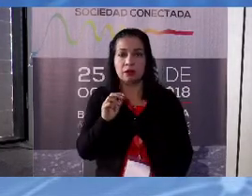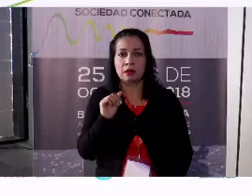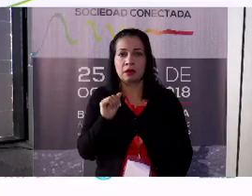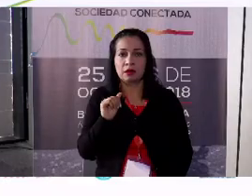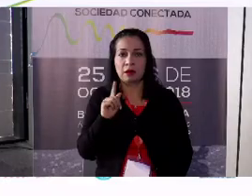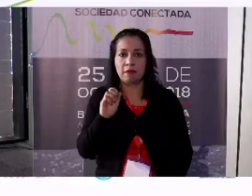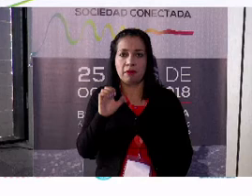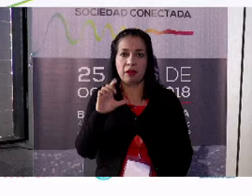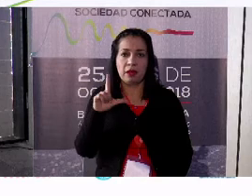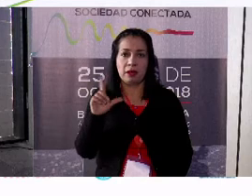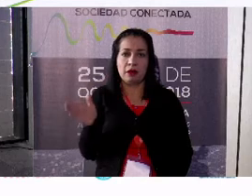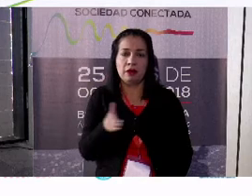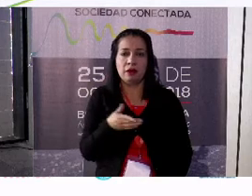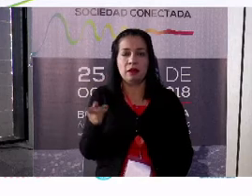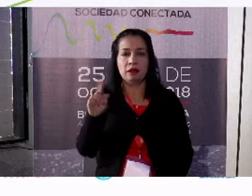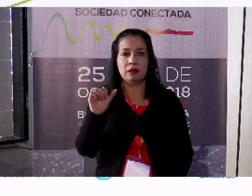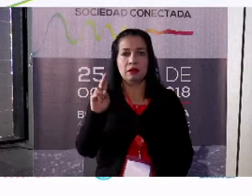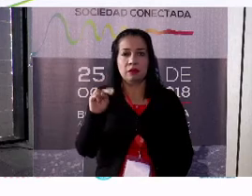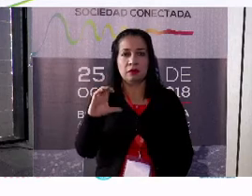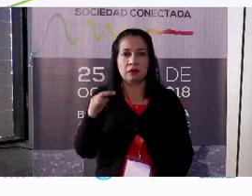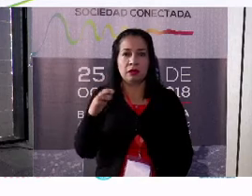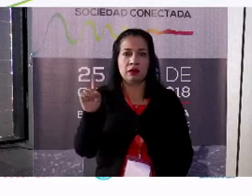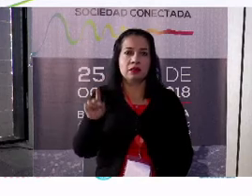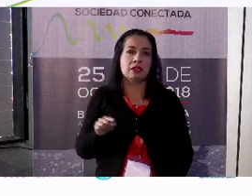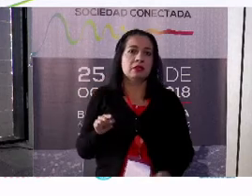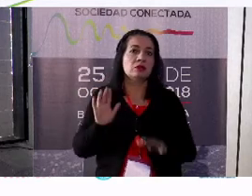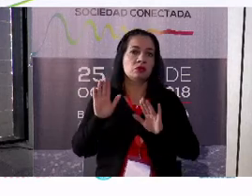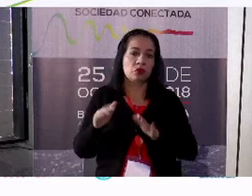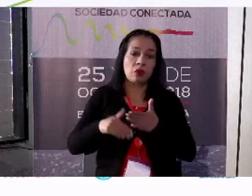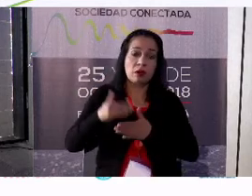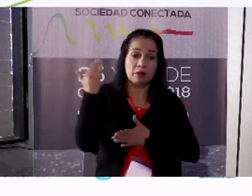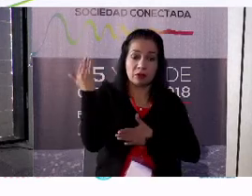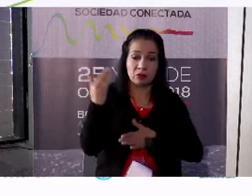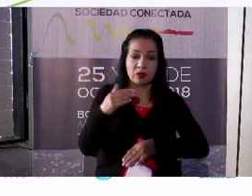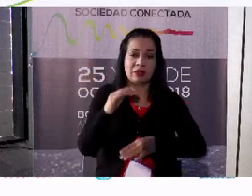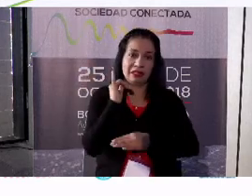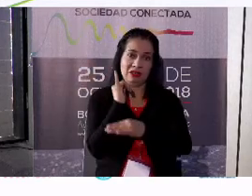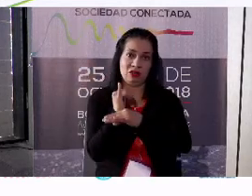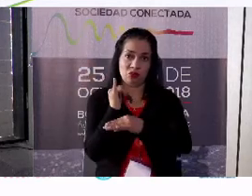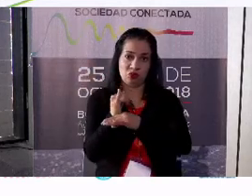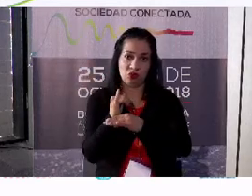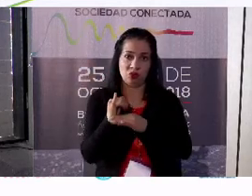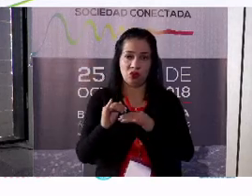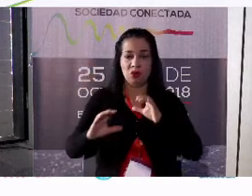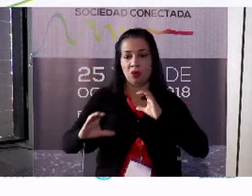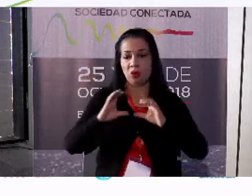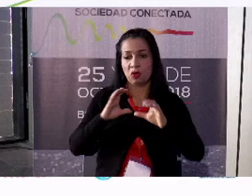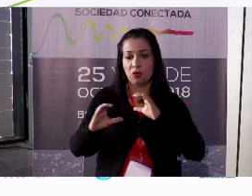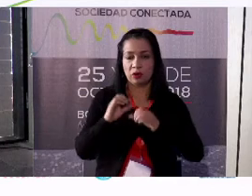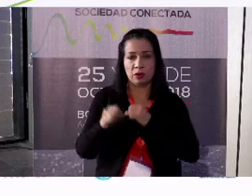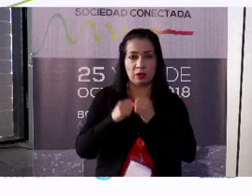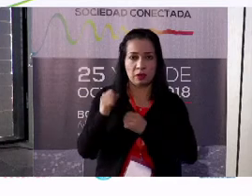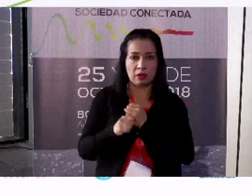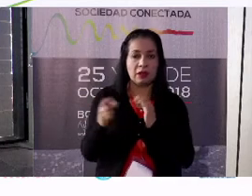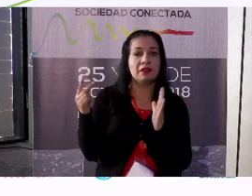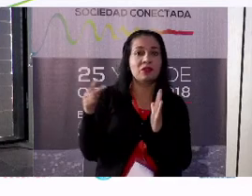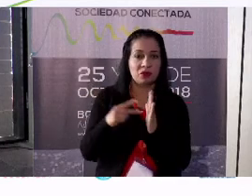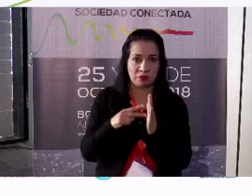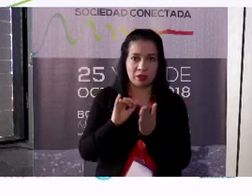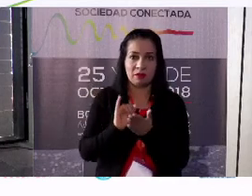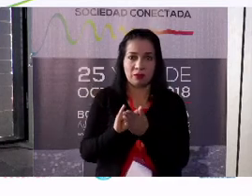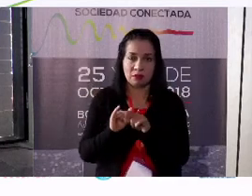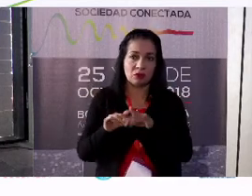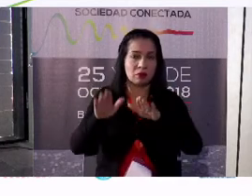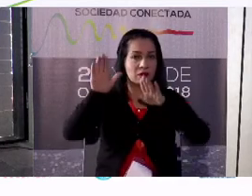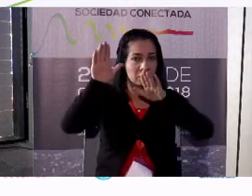en el instituto dominicano de telecomunicaciones en en el 2000 y representa a indotel en foros internacionales